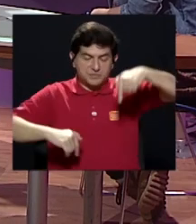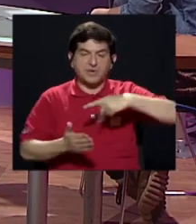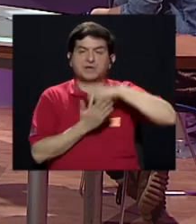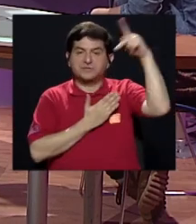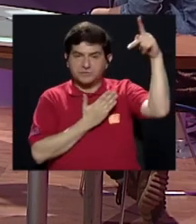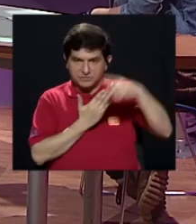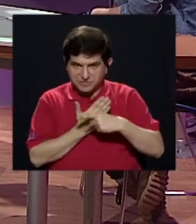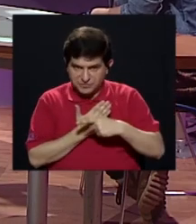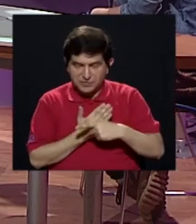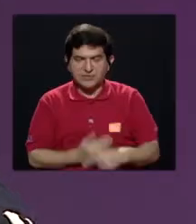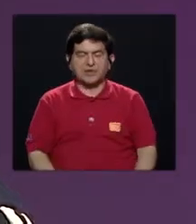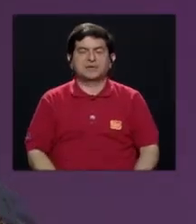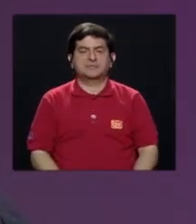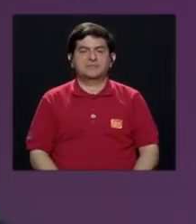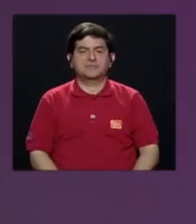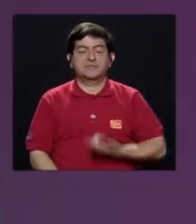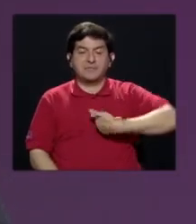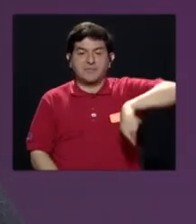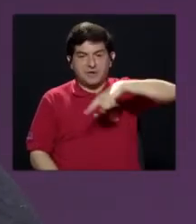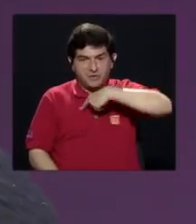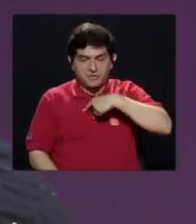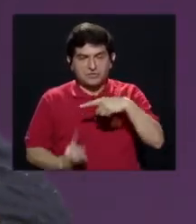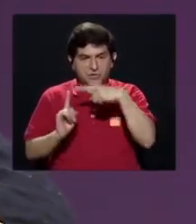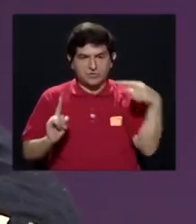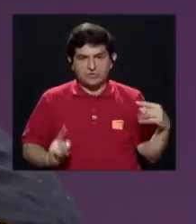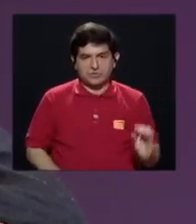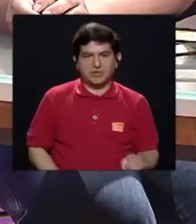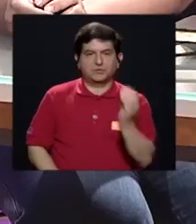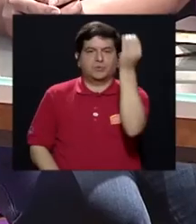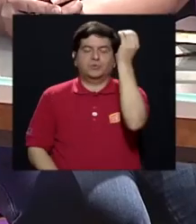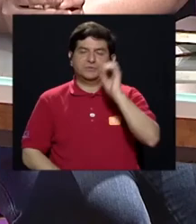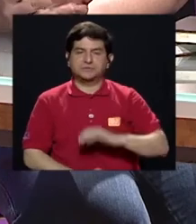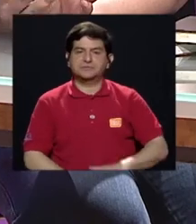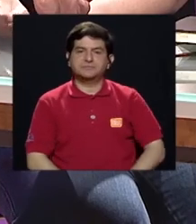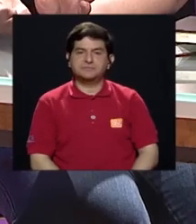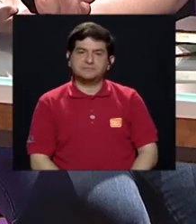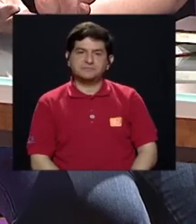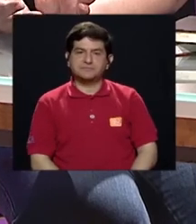programa, por ejemplo, ¿verdad? Y nosotras como desde la juventud, ¿verdad?